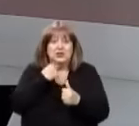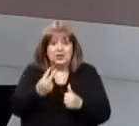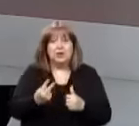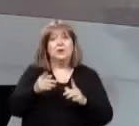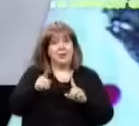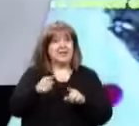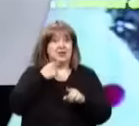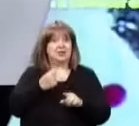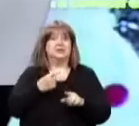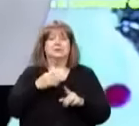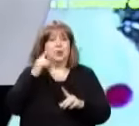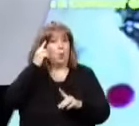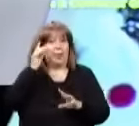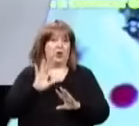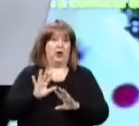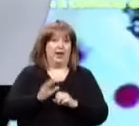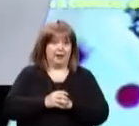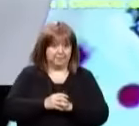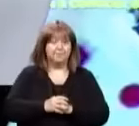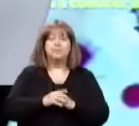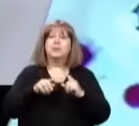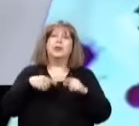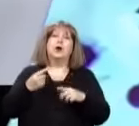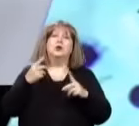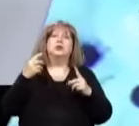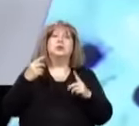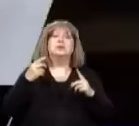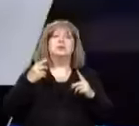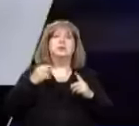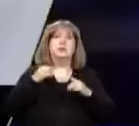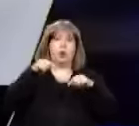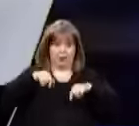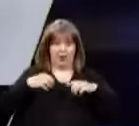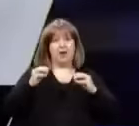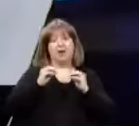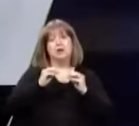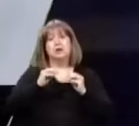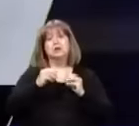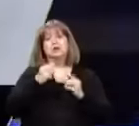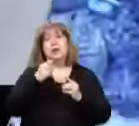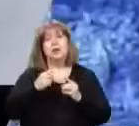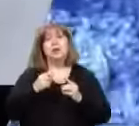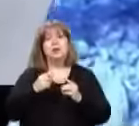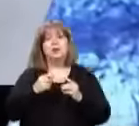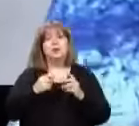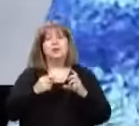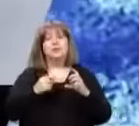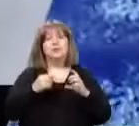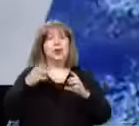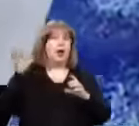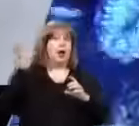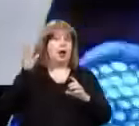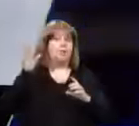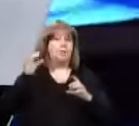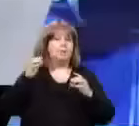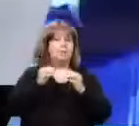totalmente. Bueno, y otra de las cosas que se dieron a conocer en la jornada de hoy son audios que se filtraron